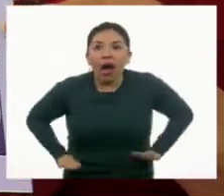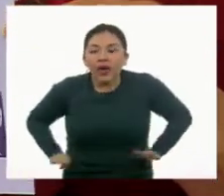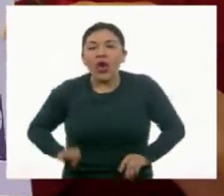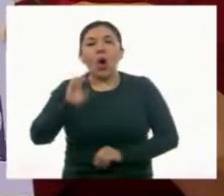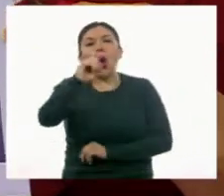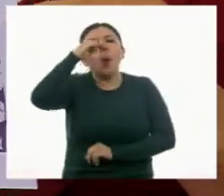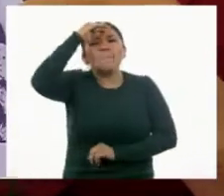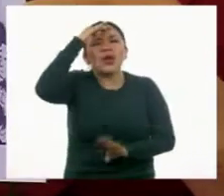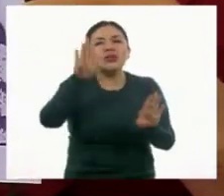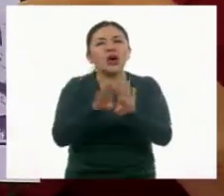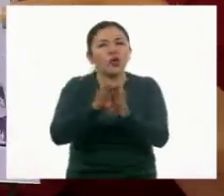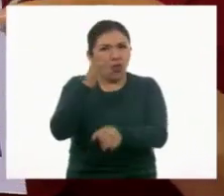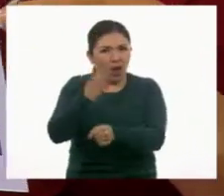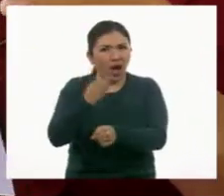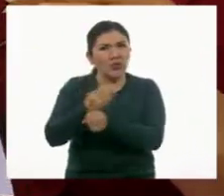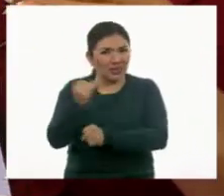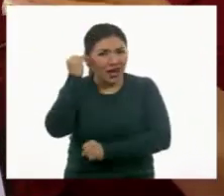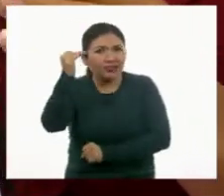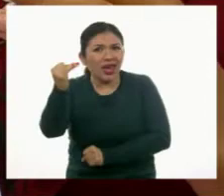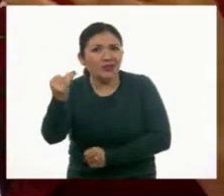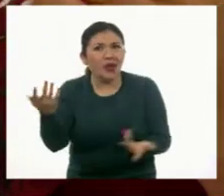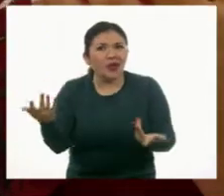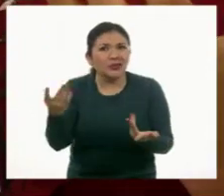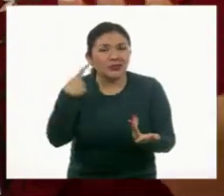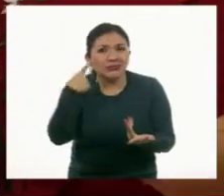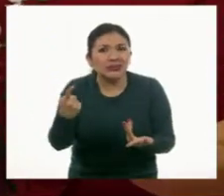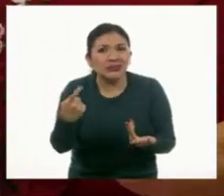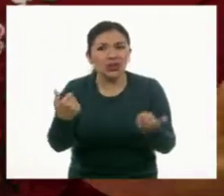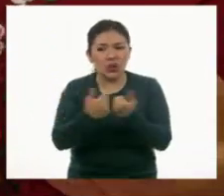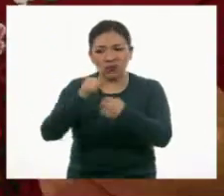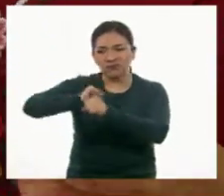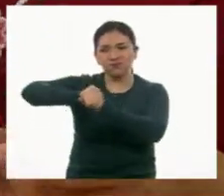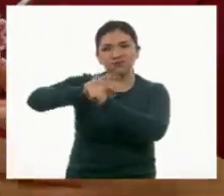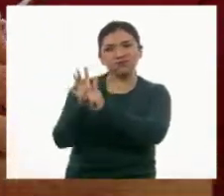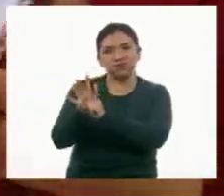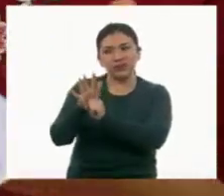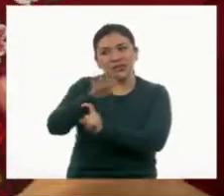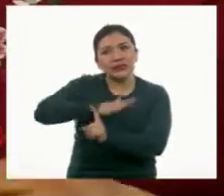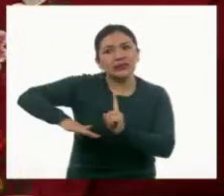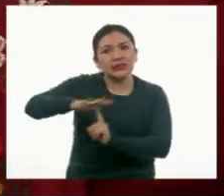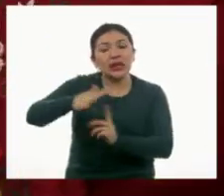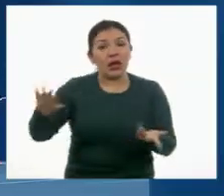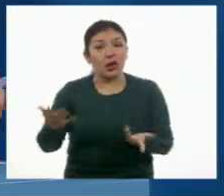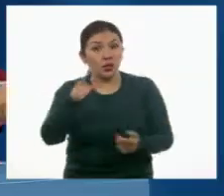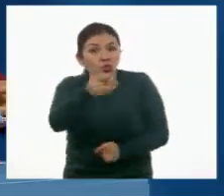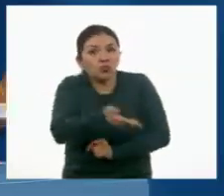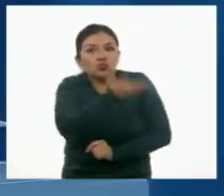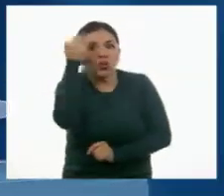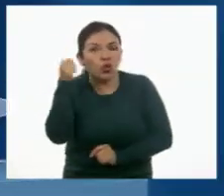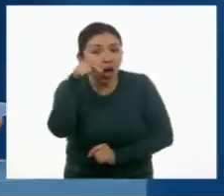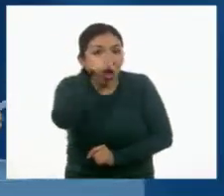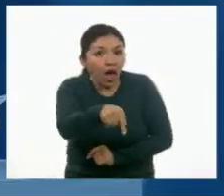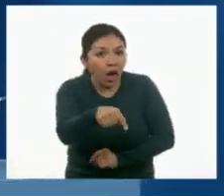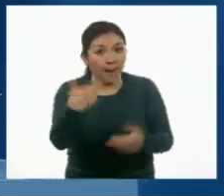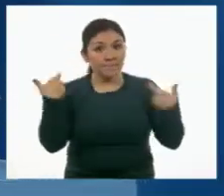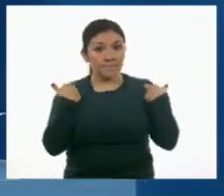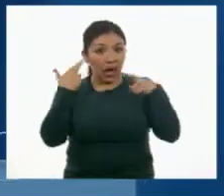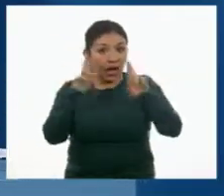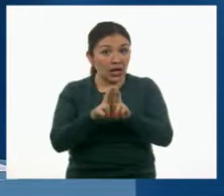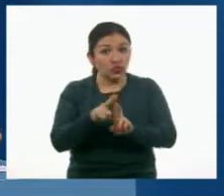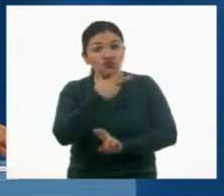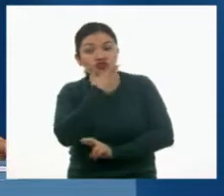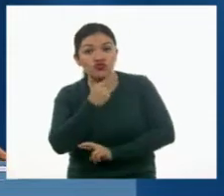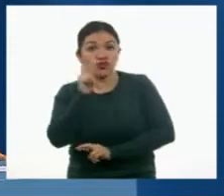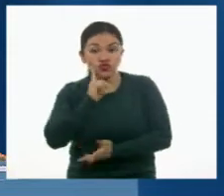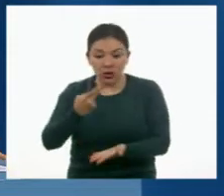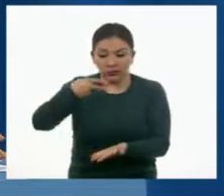esta situación que estamos afrontando ahorita de lo de la pandemia, pues también nosotros no sabemos aquí, la maestra o el